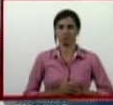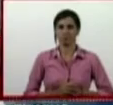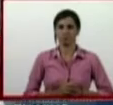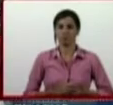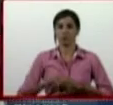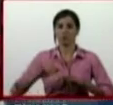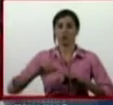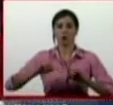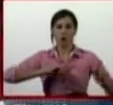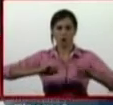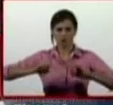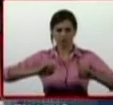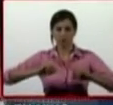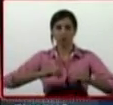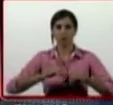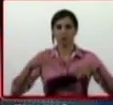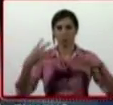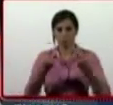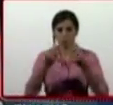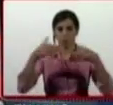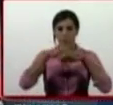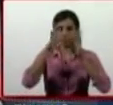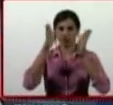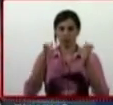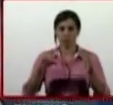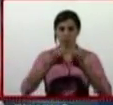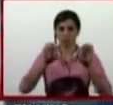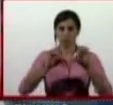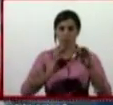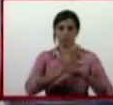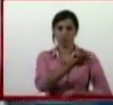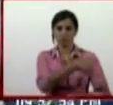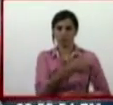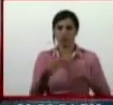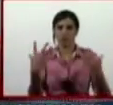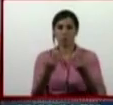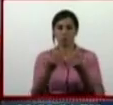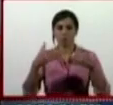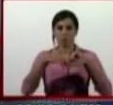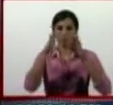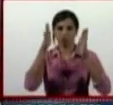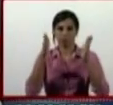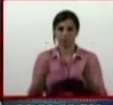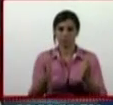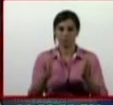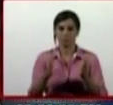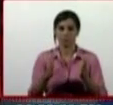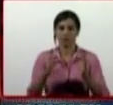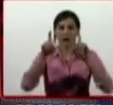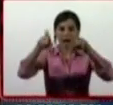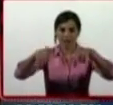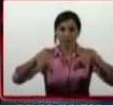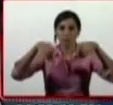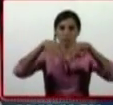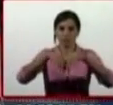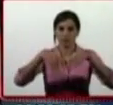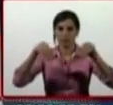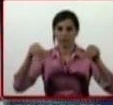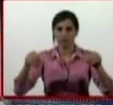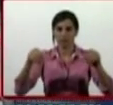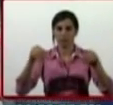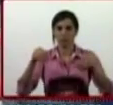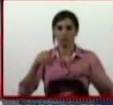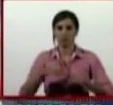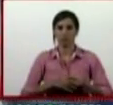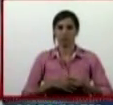coordinado con el ministro del Poder Popular para la Educación Universitaria y con el ministro para el Poder Popular para la Agricultura y Tierras, hicimos